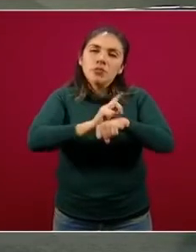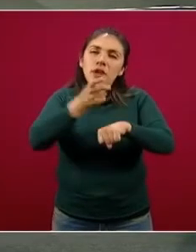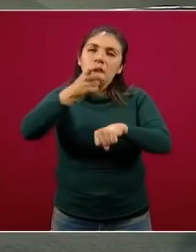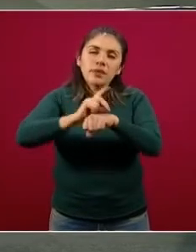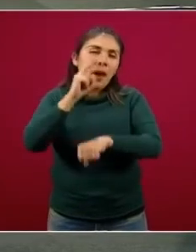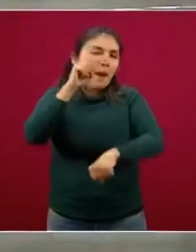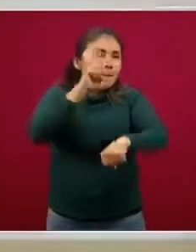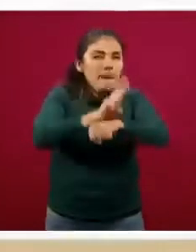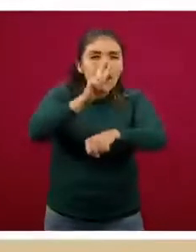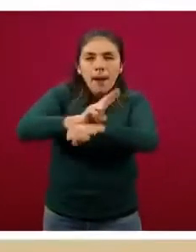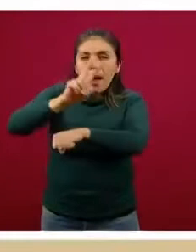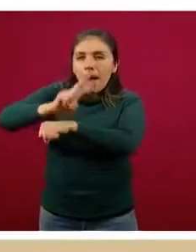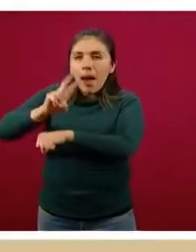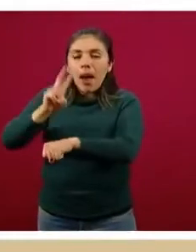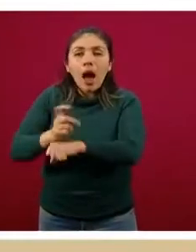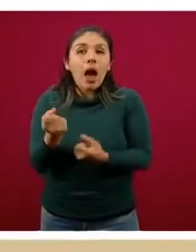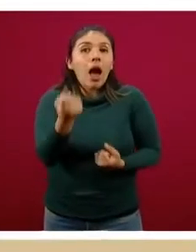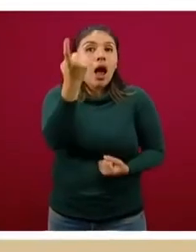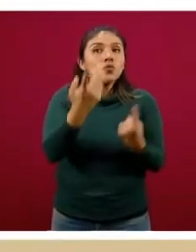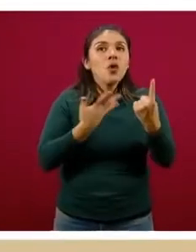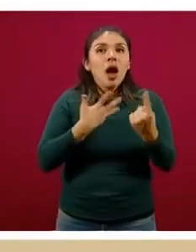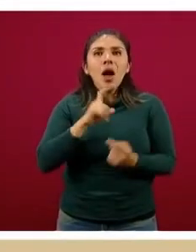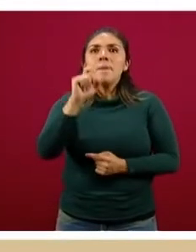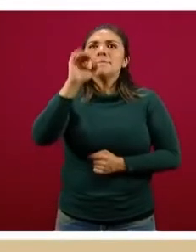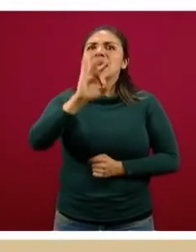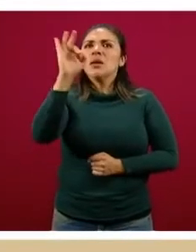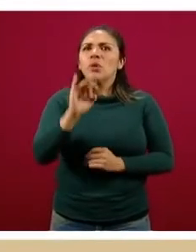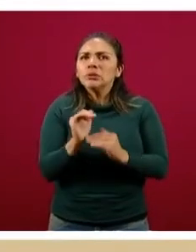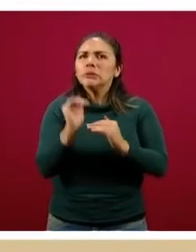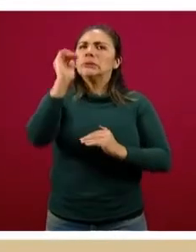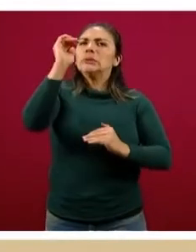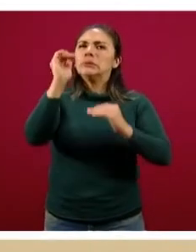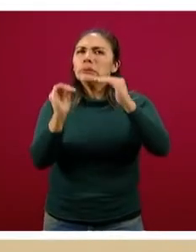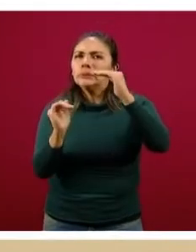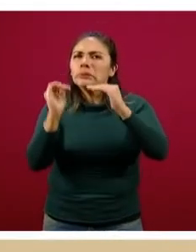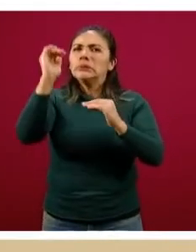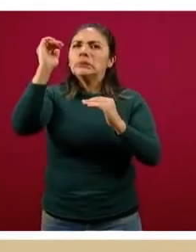estados que en su momento tienen por encima del 20 para ver cómo va el